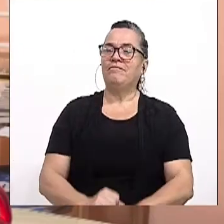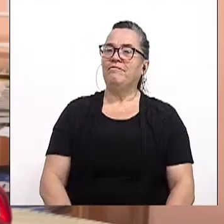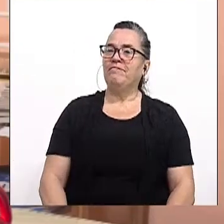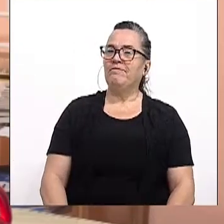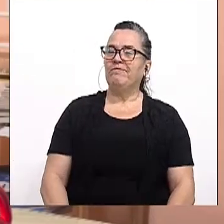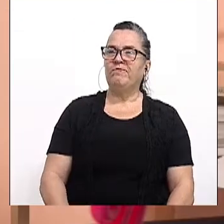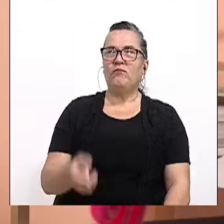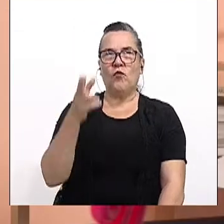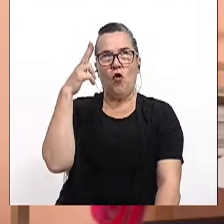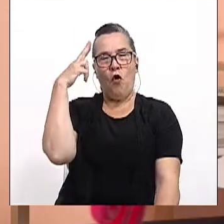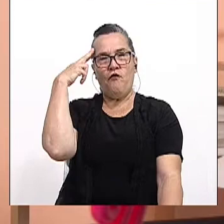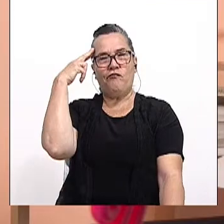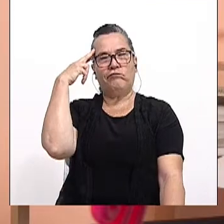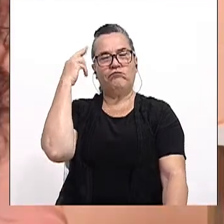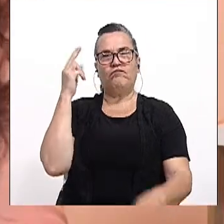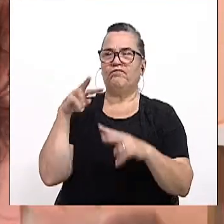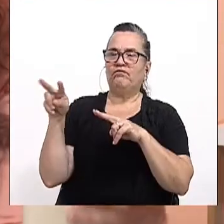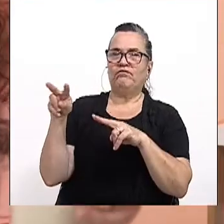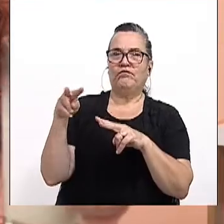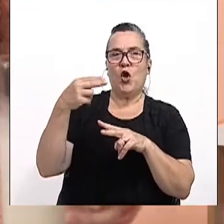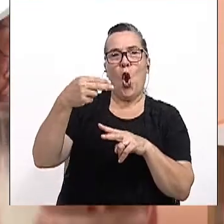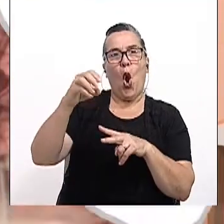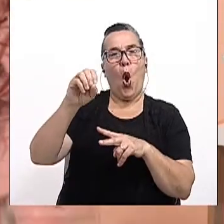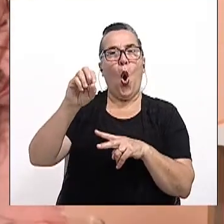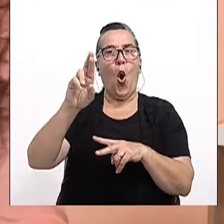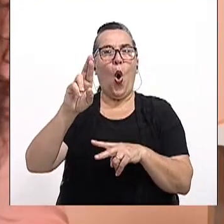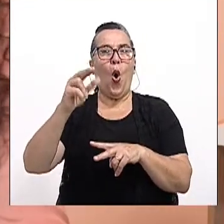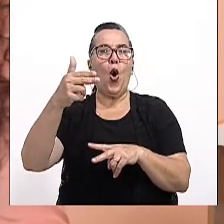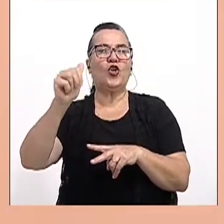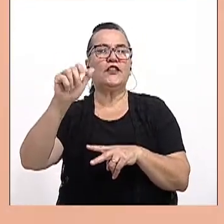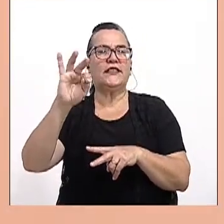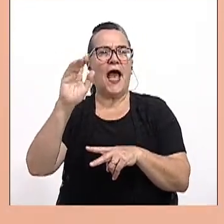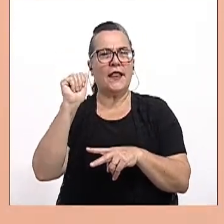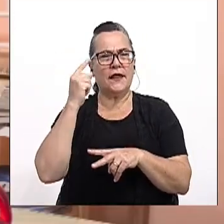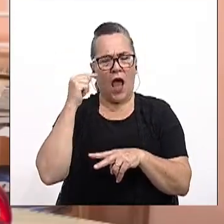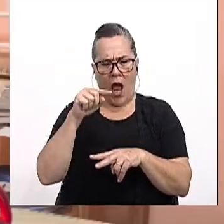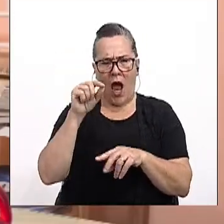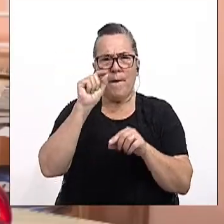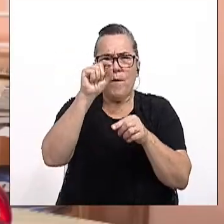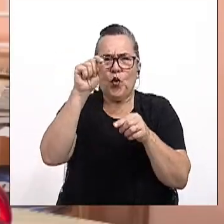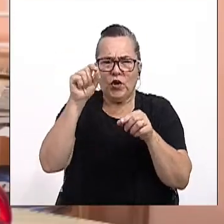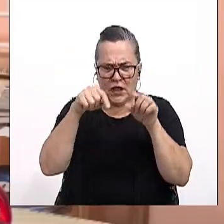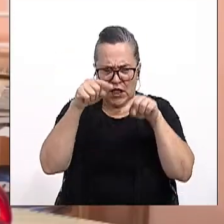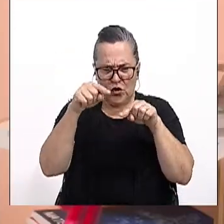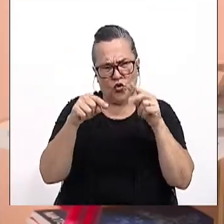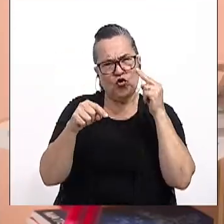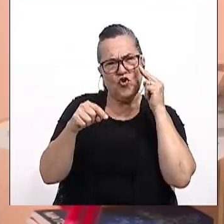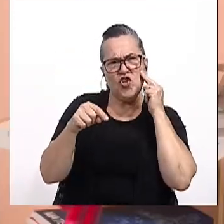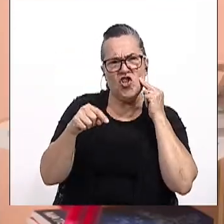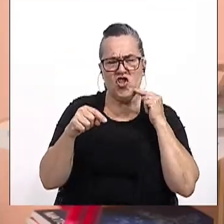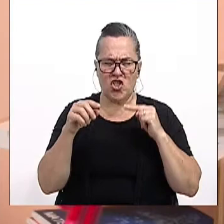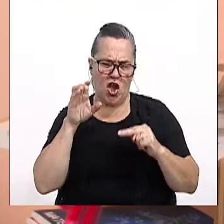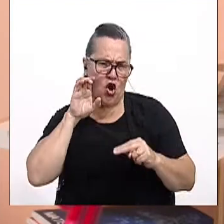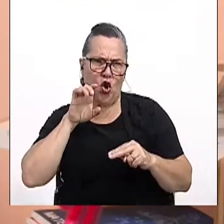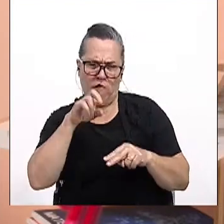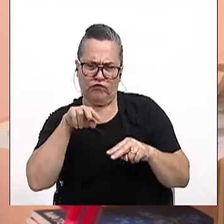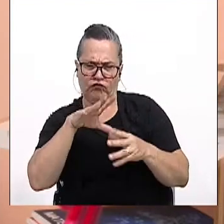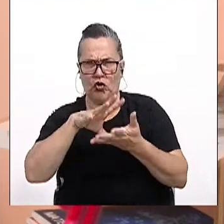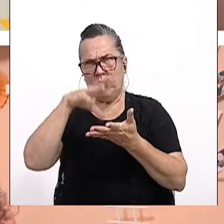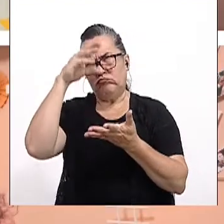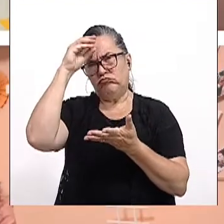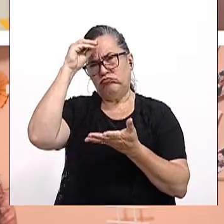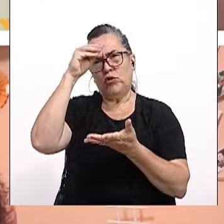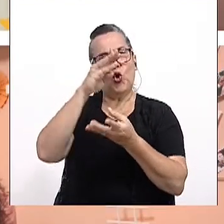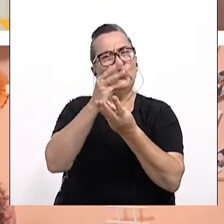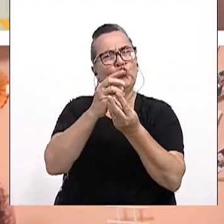Con razón. Ey, vean esta horchata. Es que vi que tiene puntitos de color negro y café. Entonces me puse a pensar en lo que aprendí de las sustancias